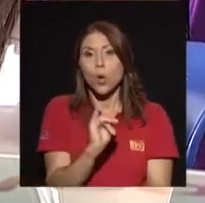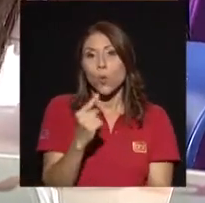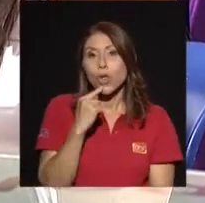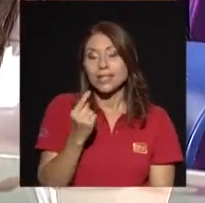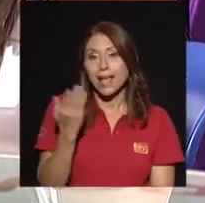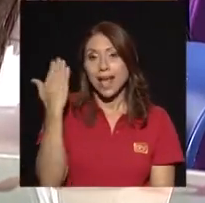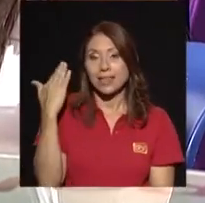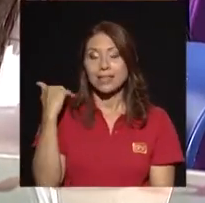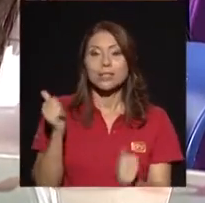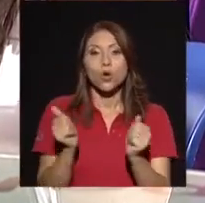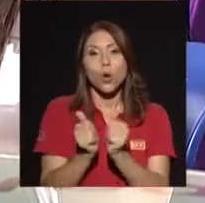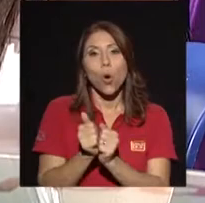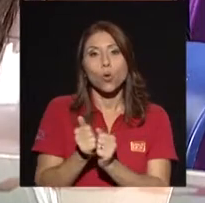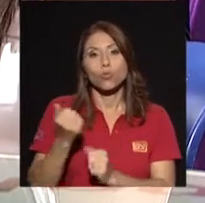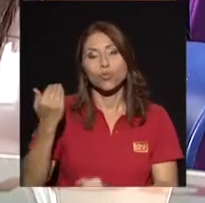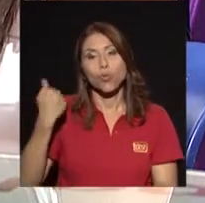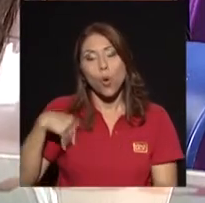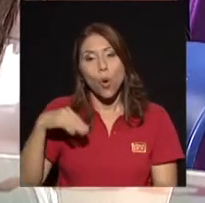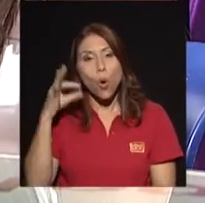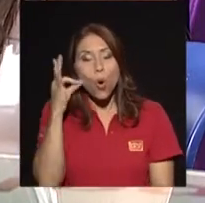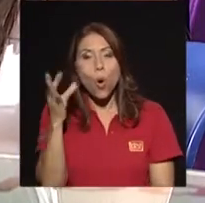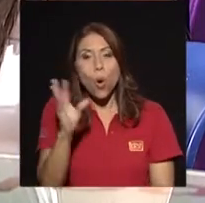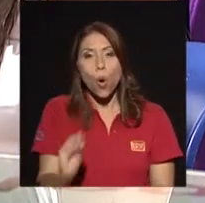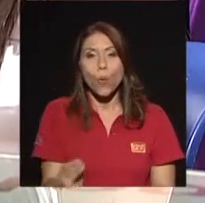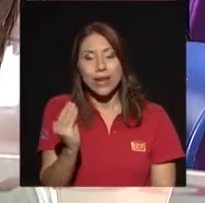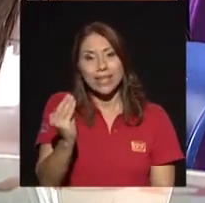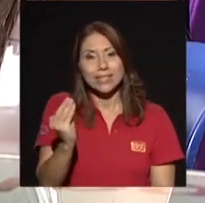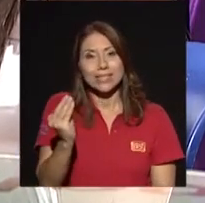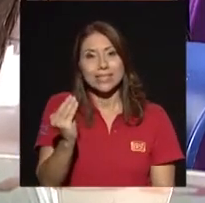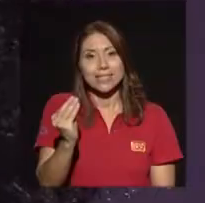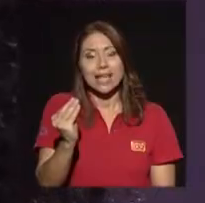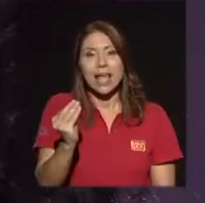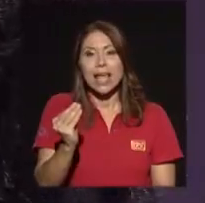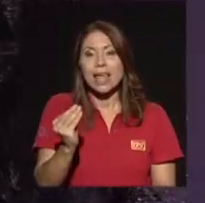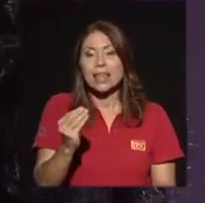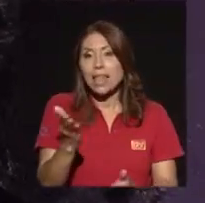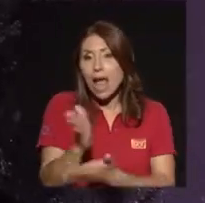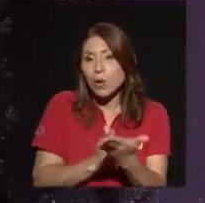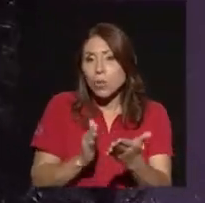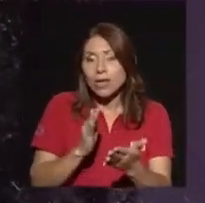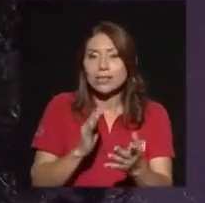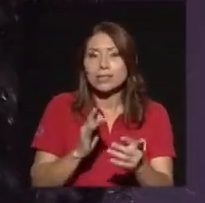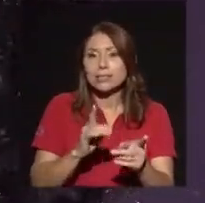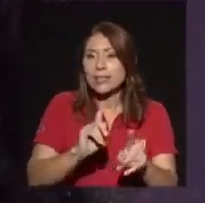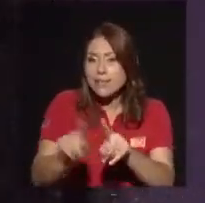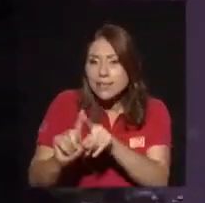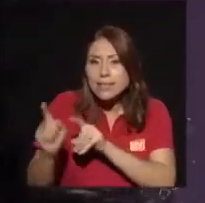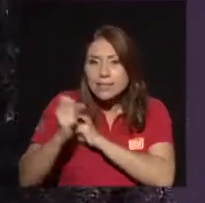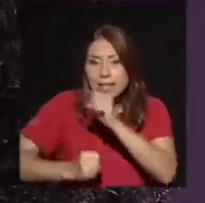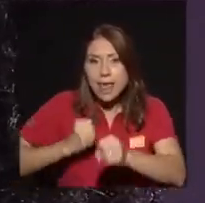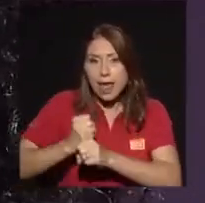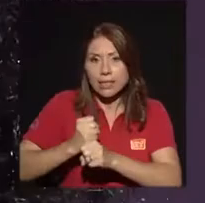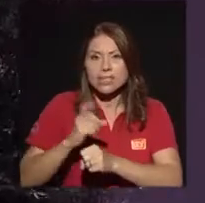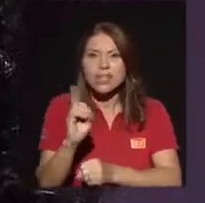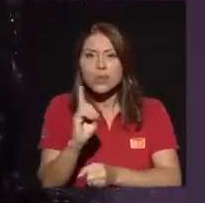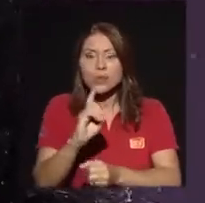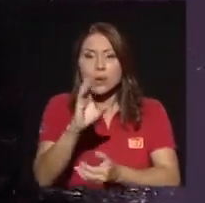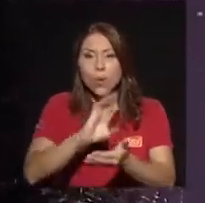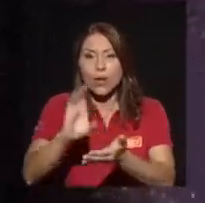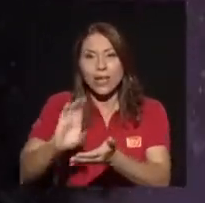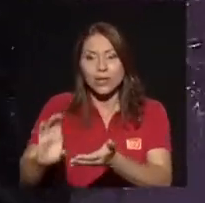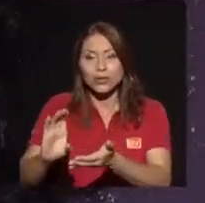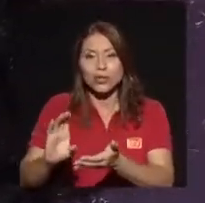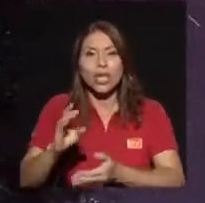jóvenes y con jóvenes de ciertas edades en los colegios, y nosotras nos hemos dado cuenta que uno de los